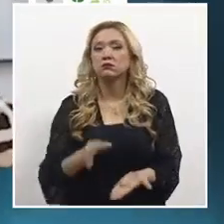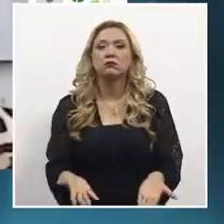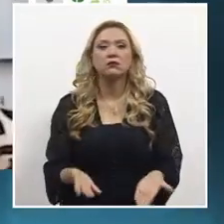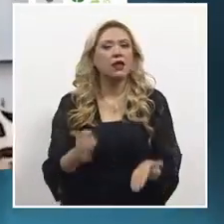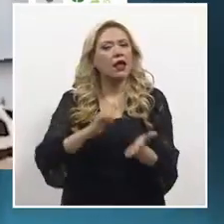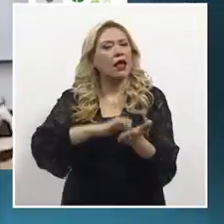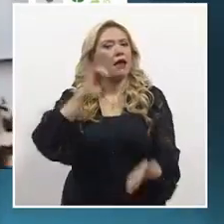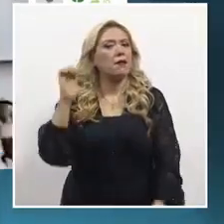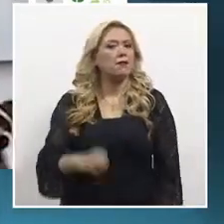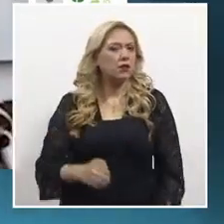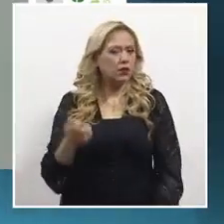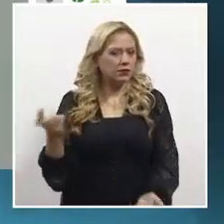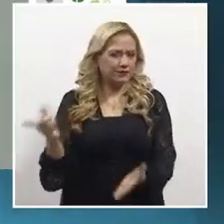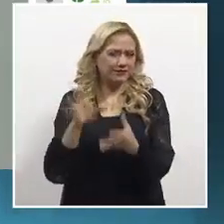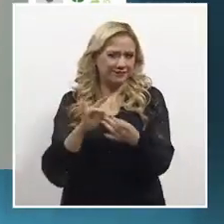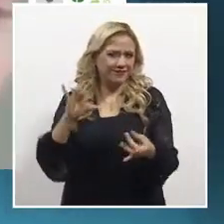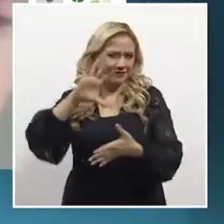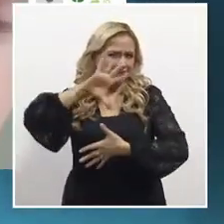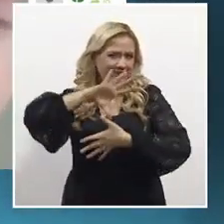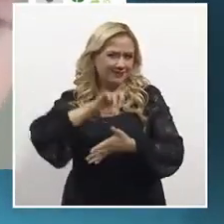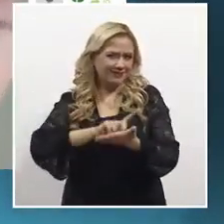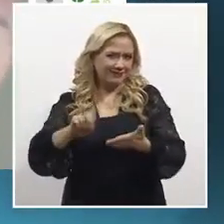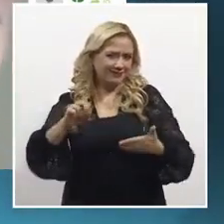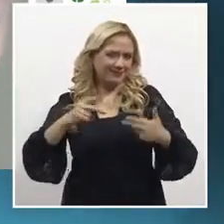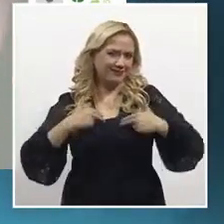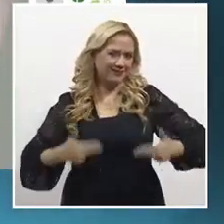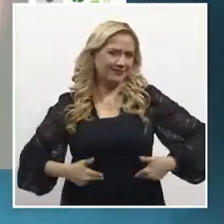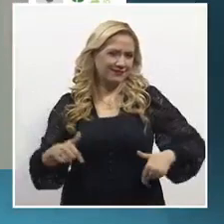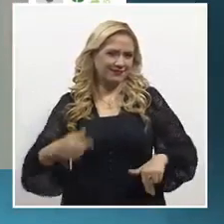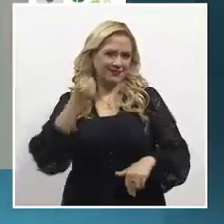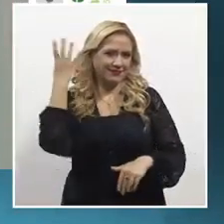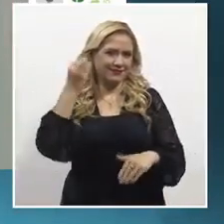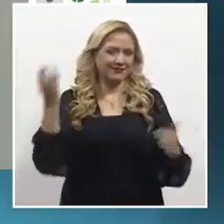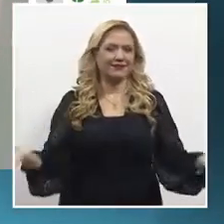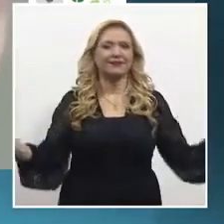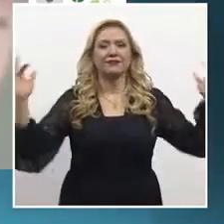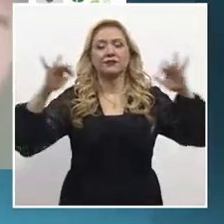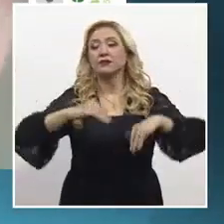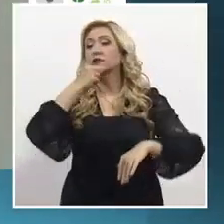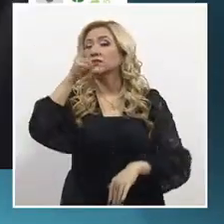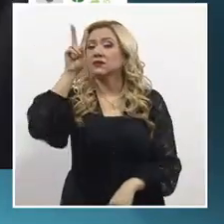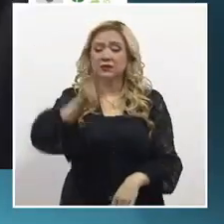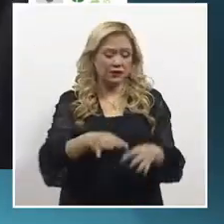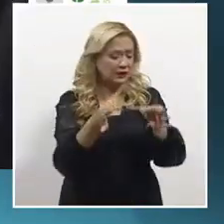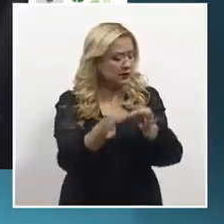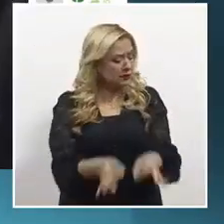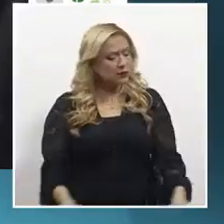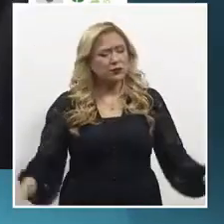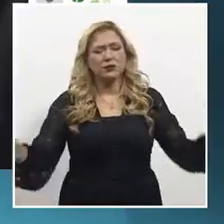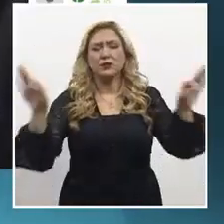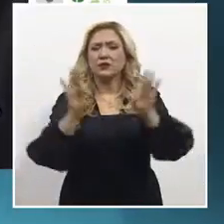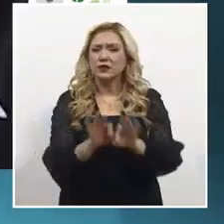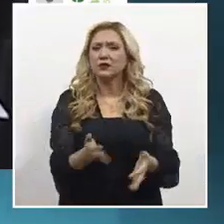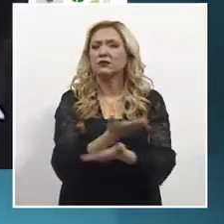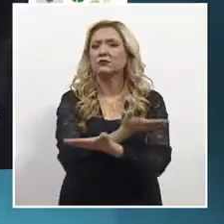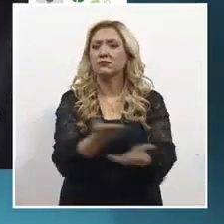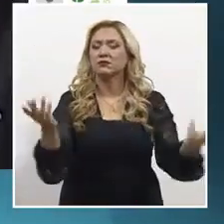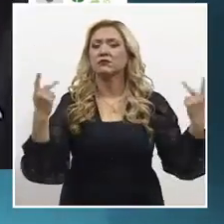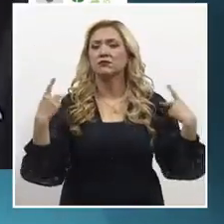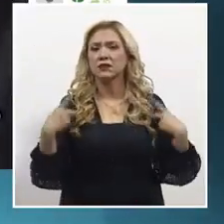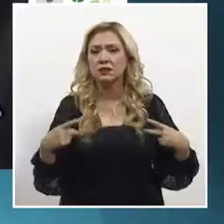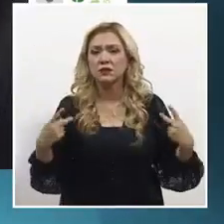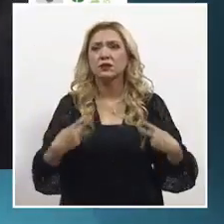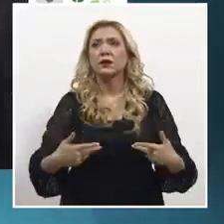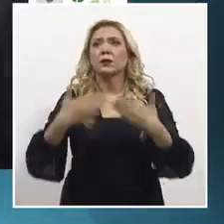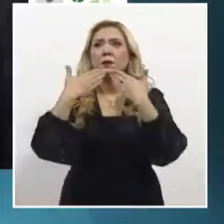Sistema Interamericano de Derechos Humanos que organizó la Suprema Corte, destacaron que es imprescindible garantizar a la población un medio